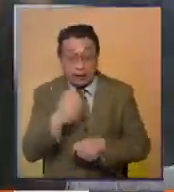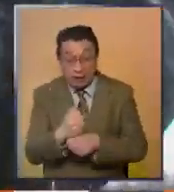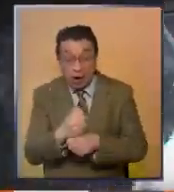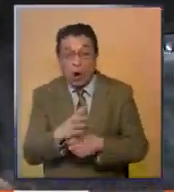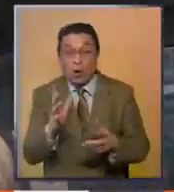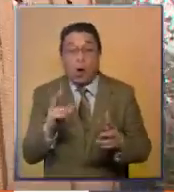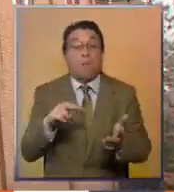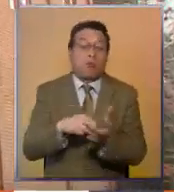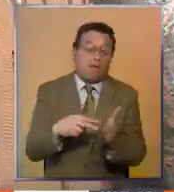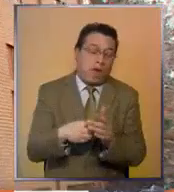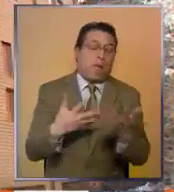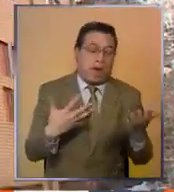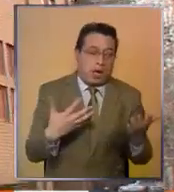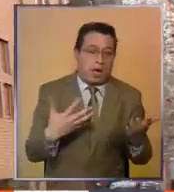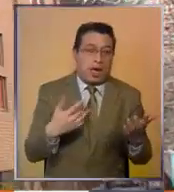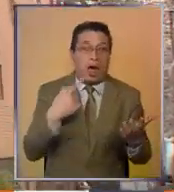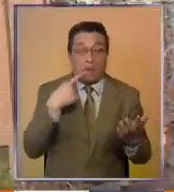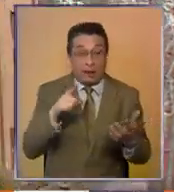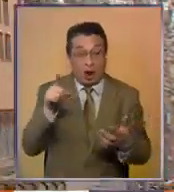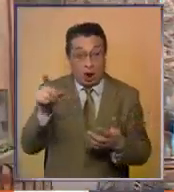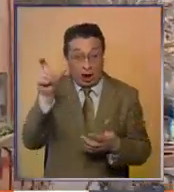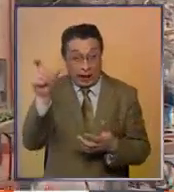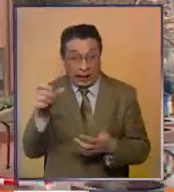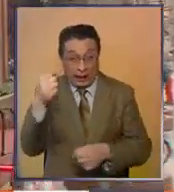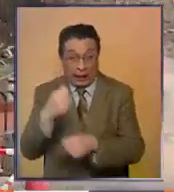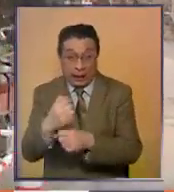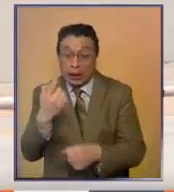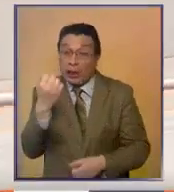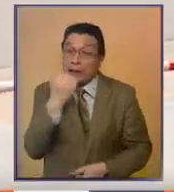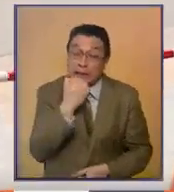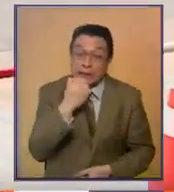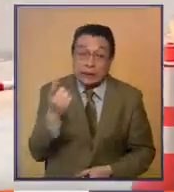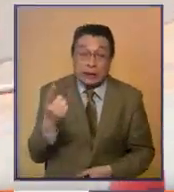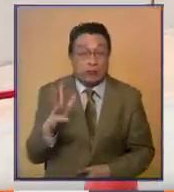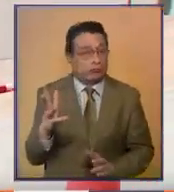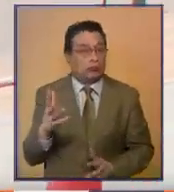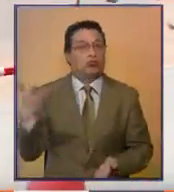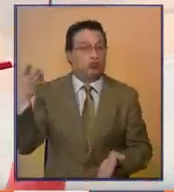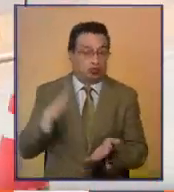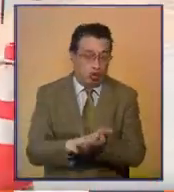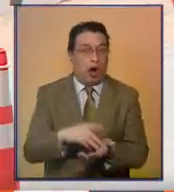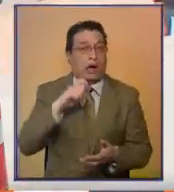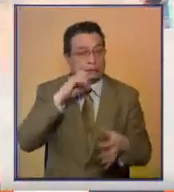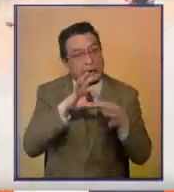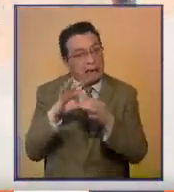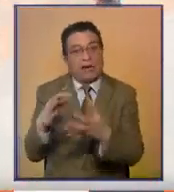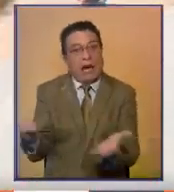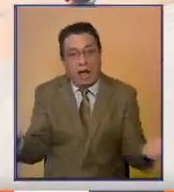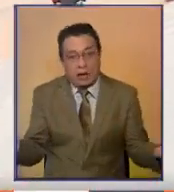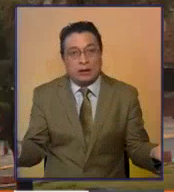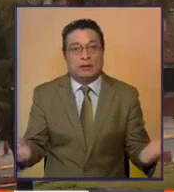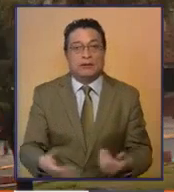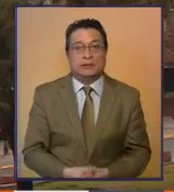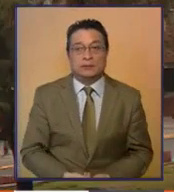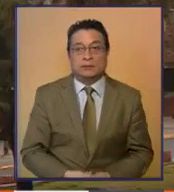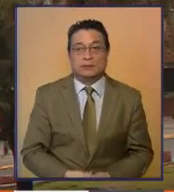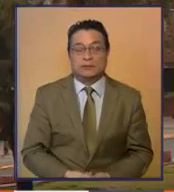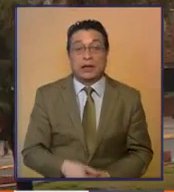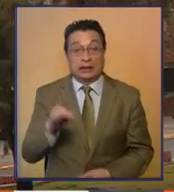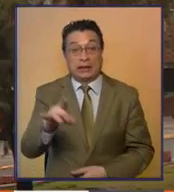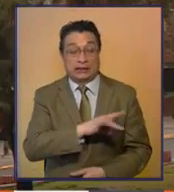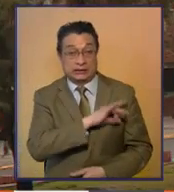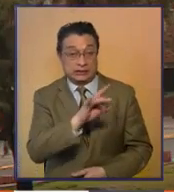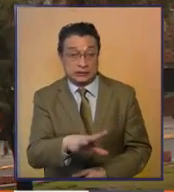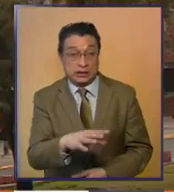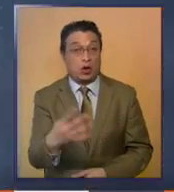un problema. Un error en trabajos como el de Leonardo probablemente significaría la muerte. En Chile,